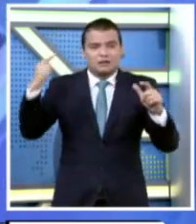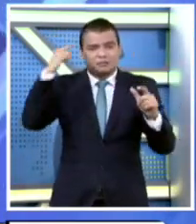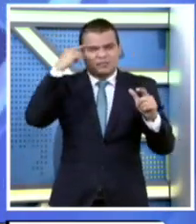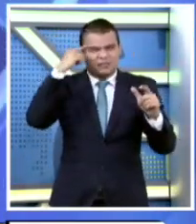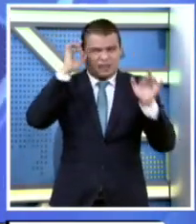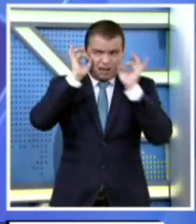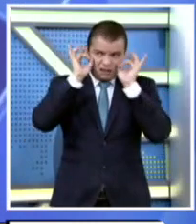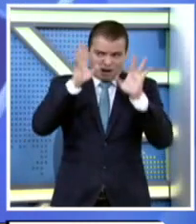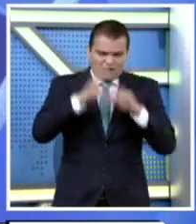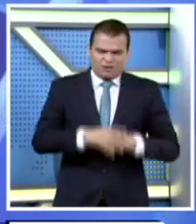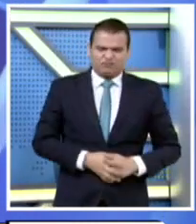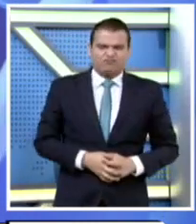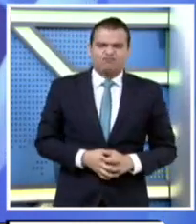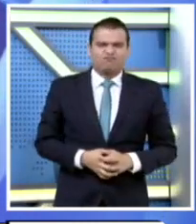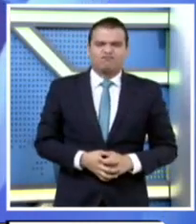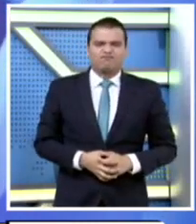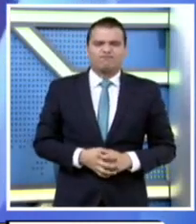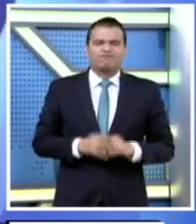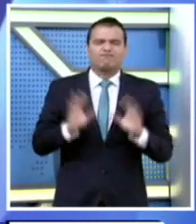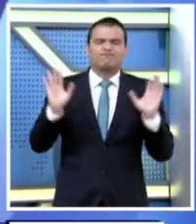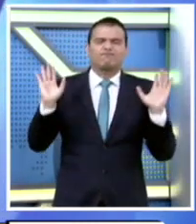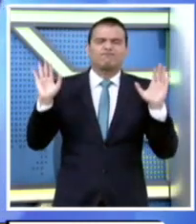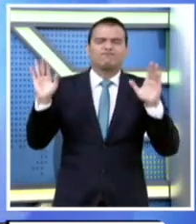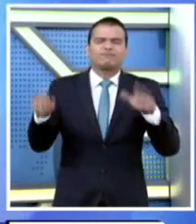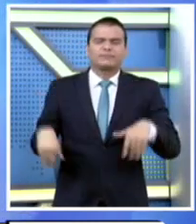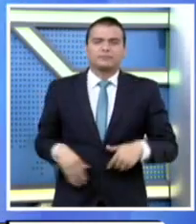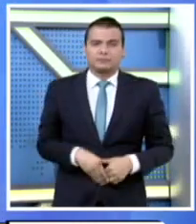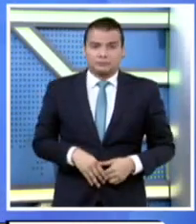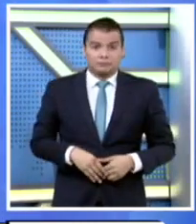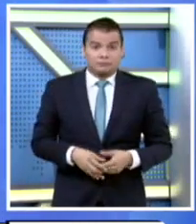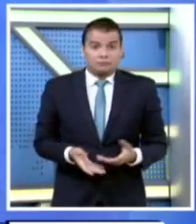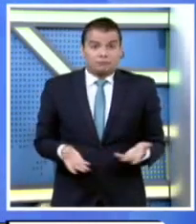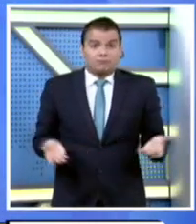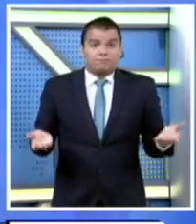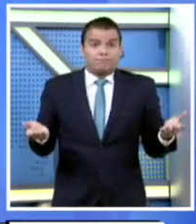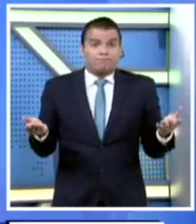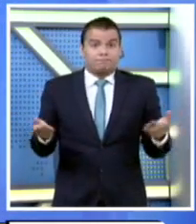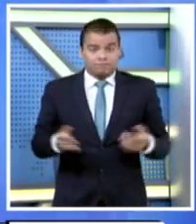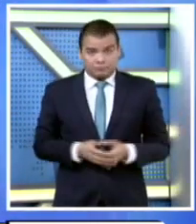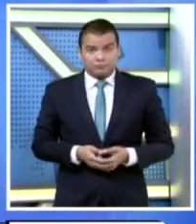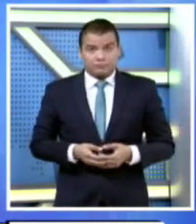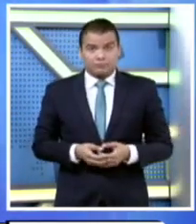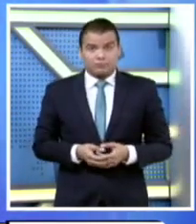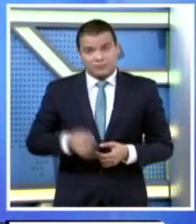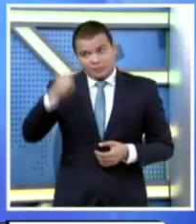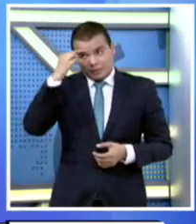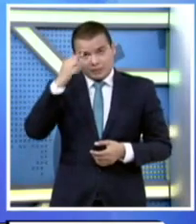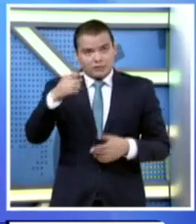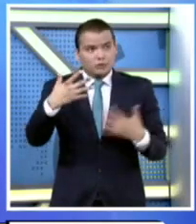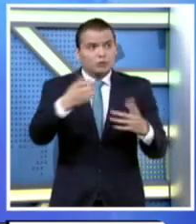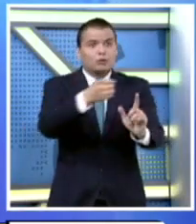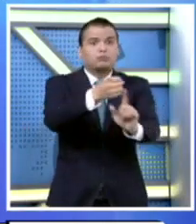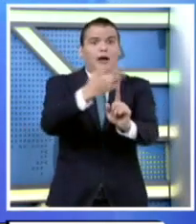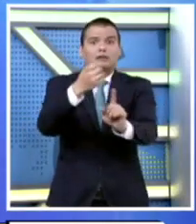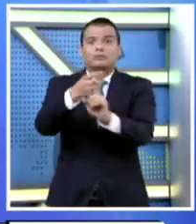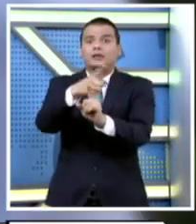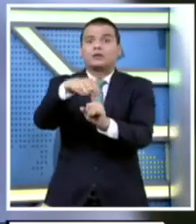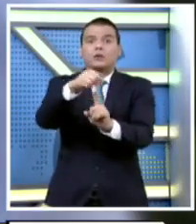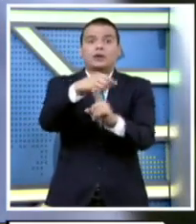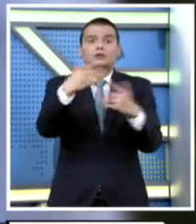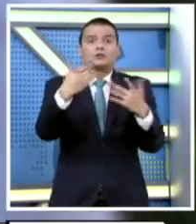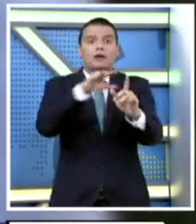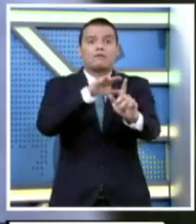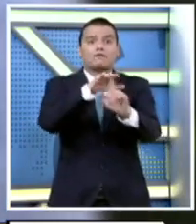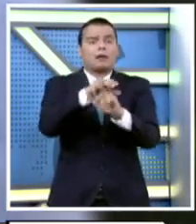tan grave el problema, no creen que esto es realmente importante y realmente va a impactar la salud de otras personas.